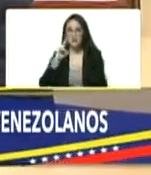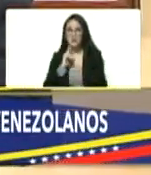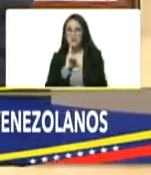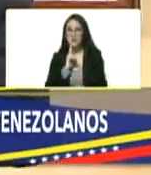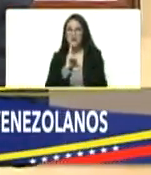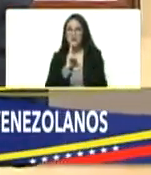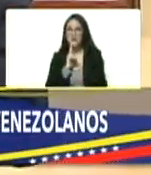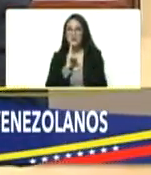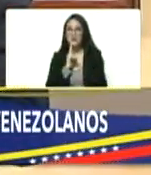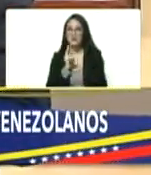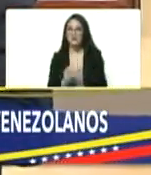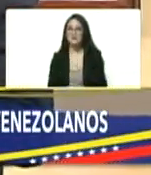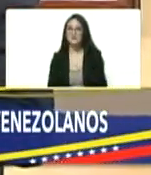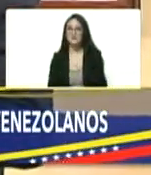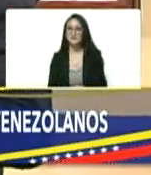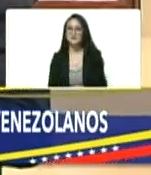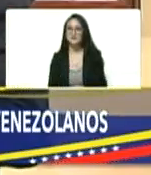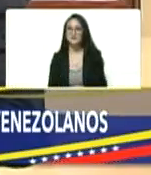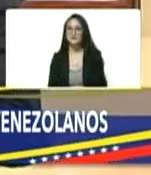precisamente.